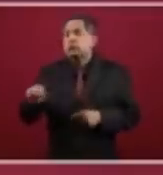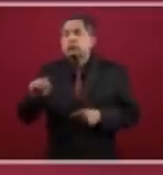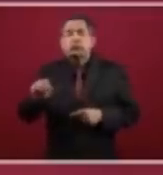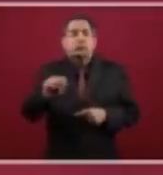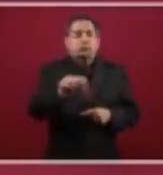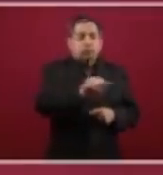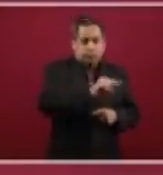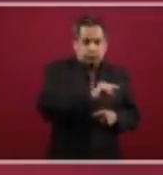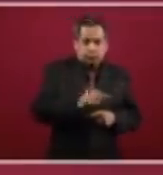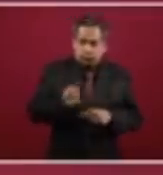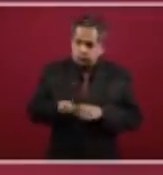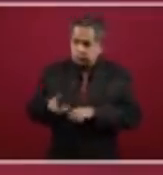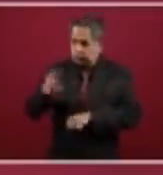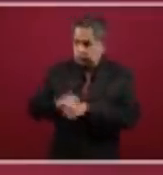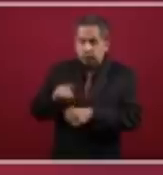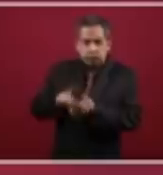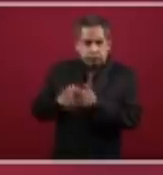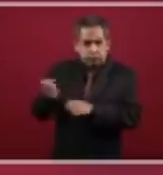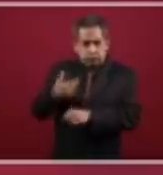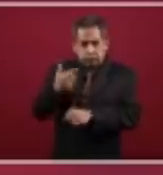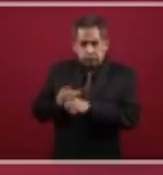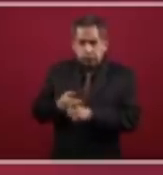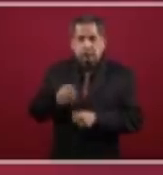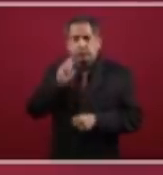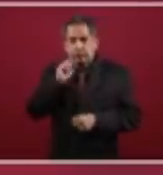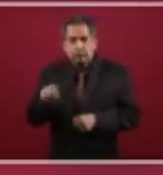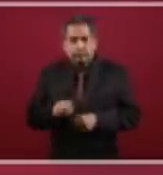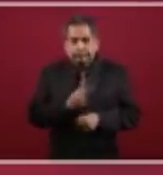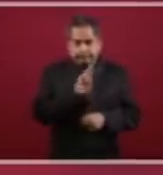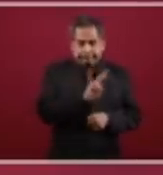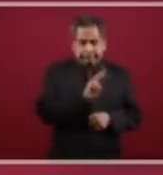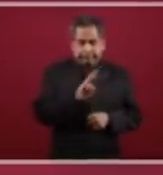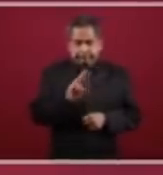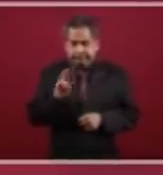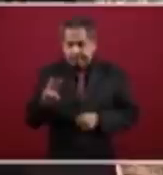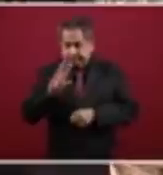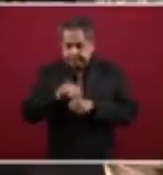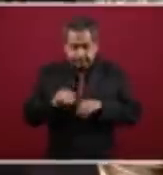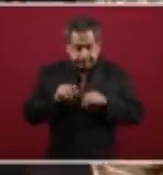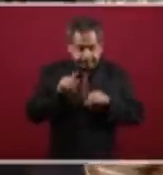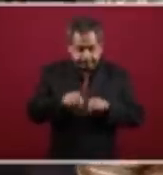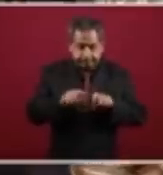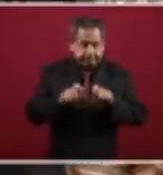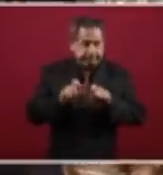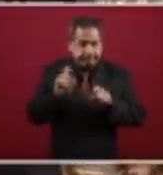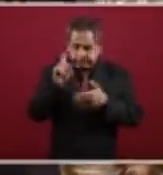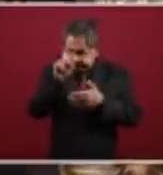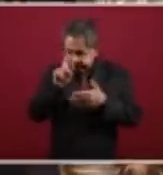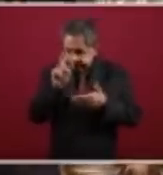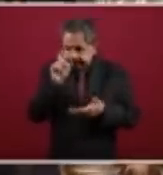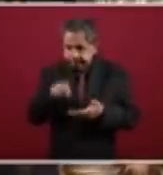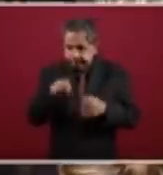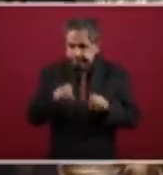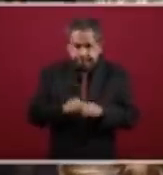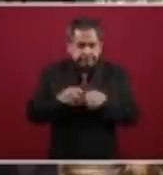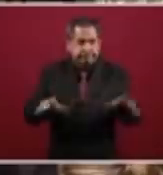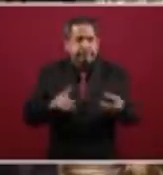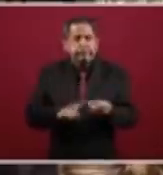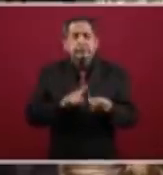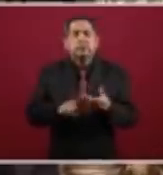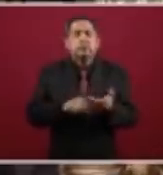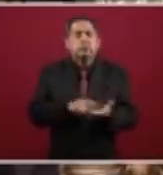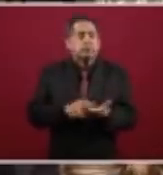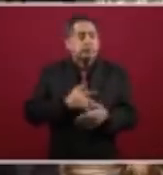colocando con la autorización de la secretaria en la página de internet, para que las personas puedan ir conociendo las